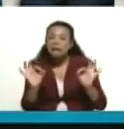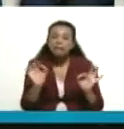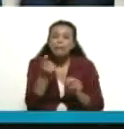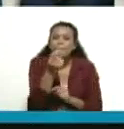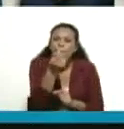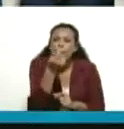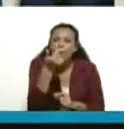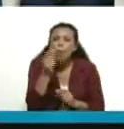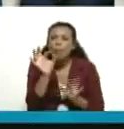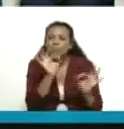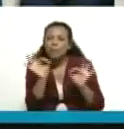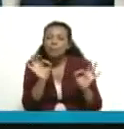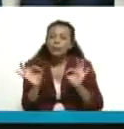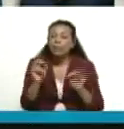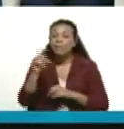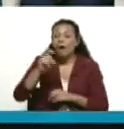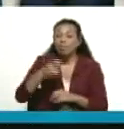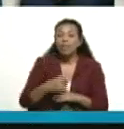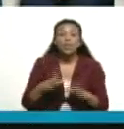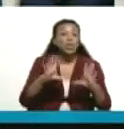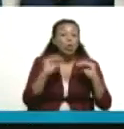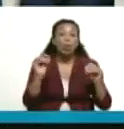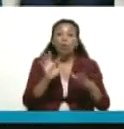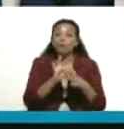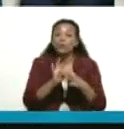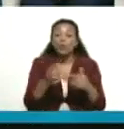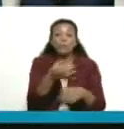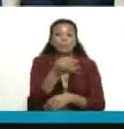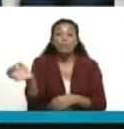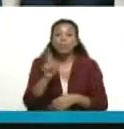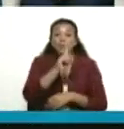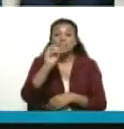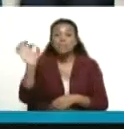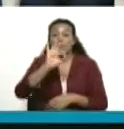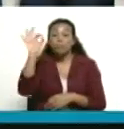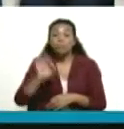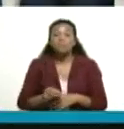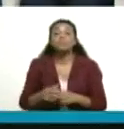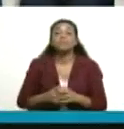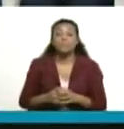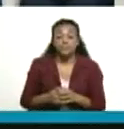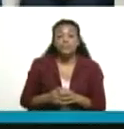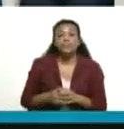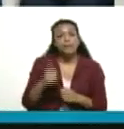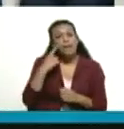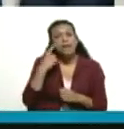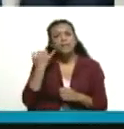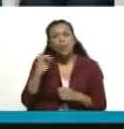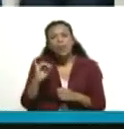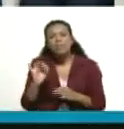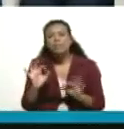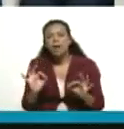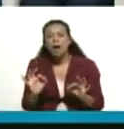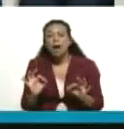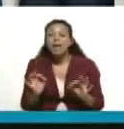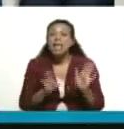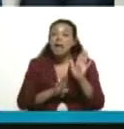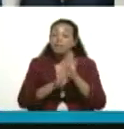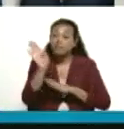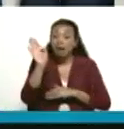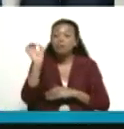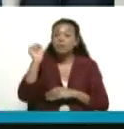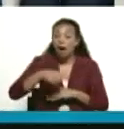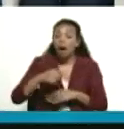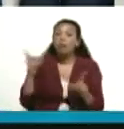entrarle. Todo tiene que funcionar. Todo tiene que funcionar. Eso es lo que ahorita estamos. Y el avance que ya